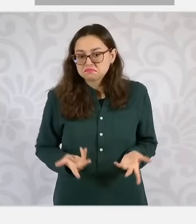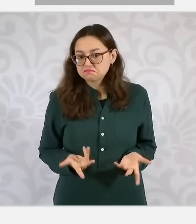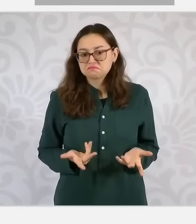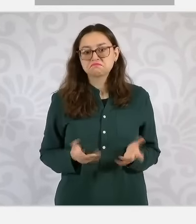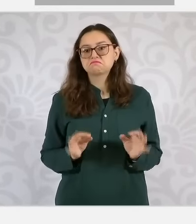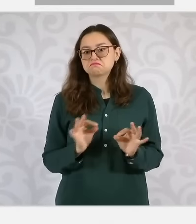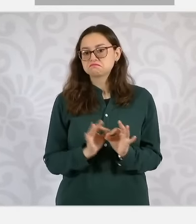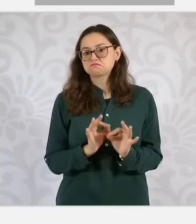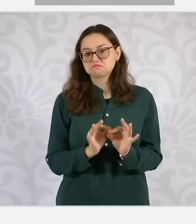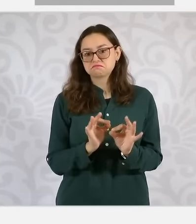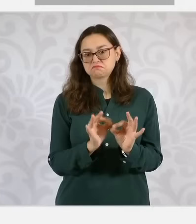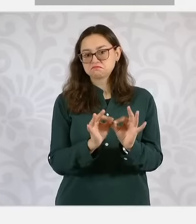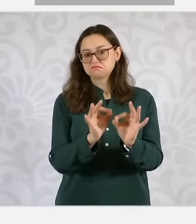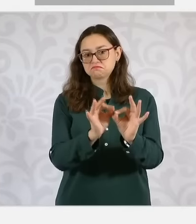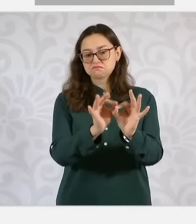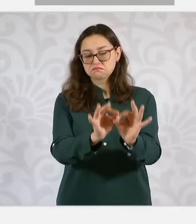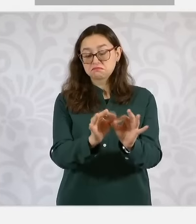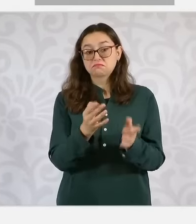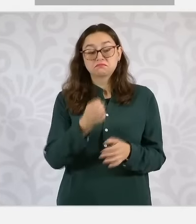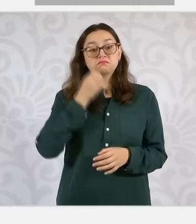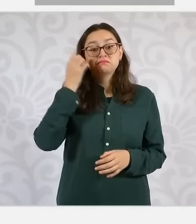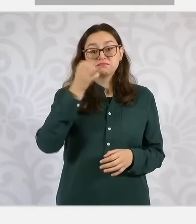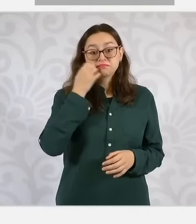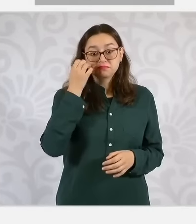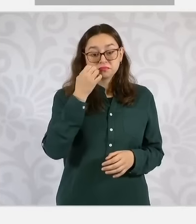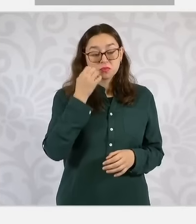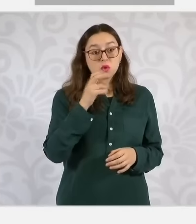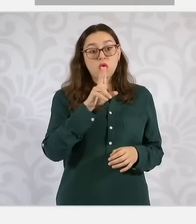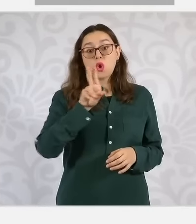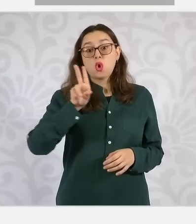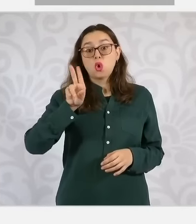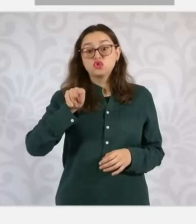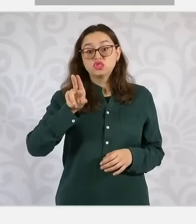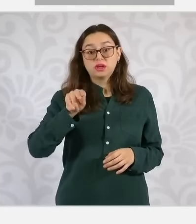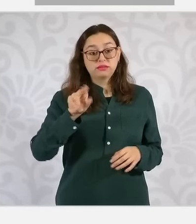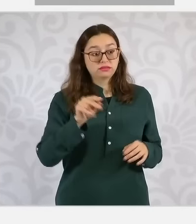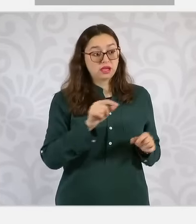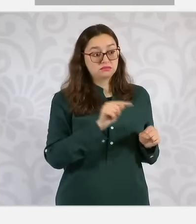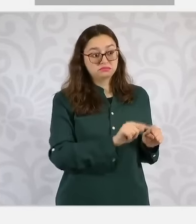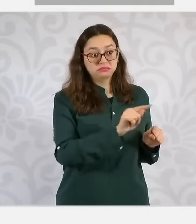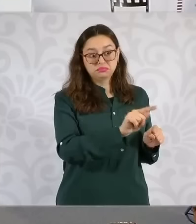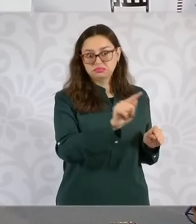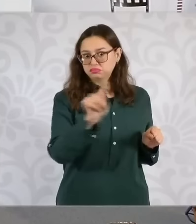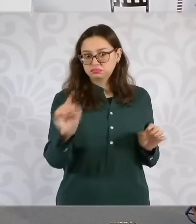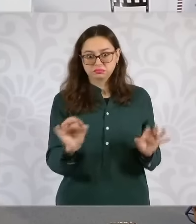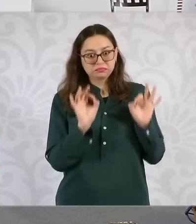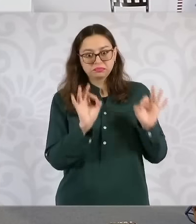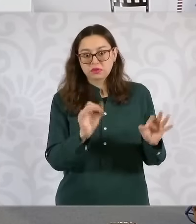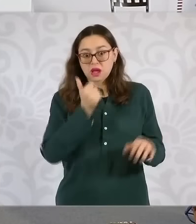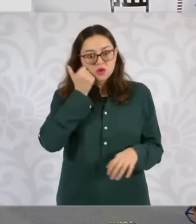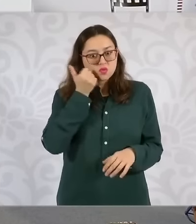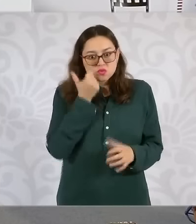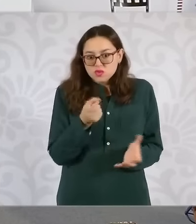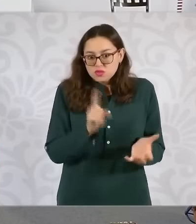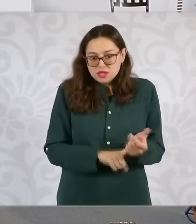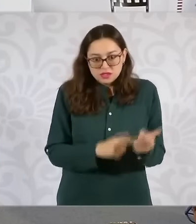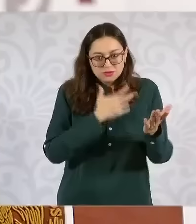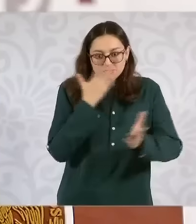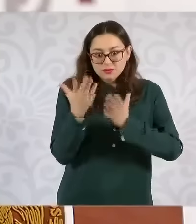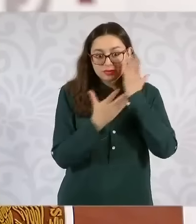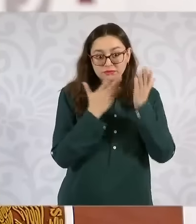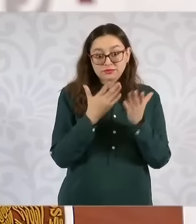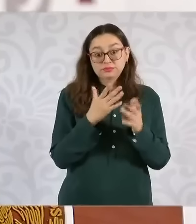ya están construidas 80 sedes educativas, ya están los estudiantes allí y unas 20